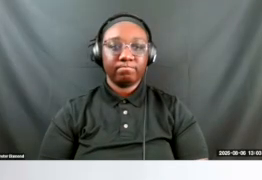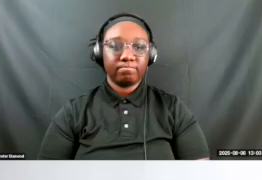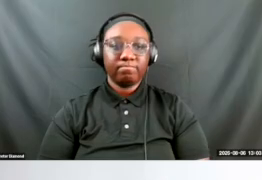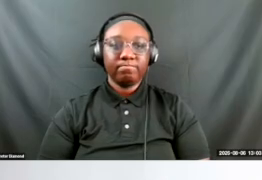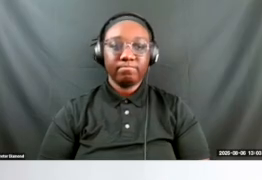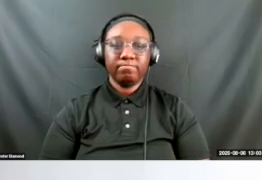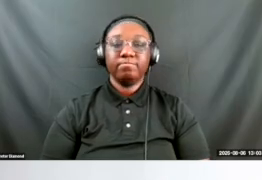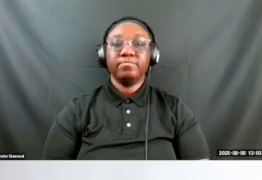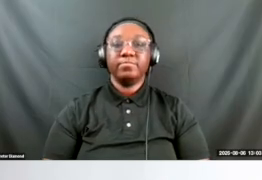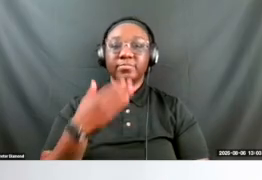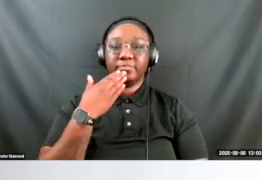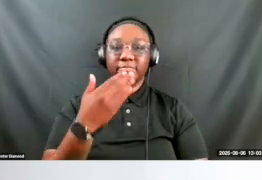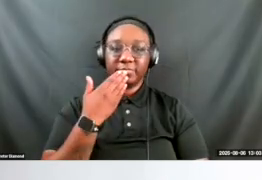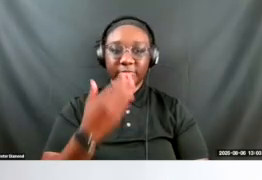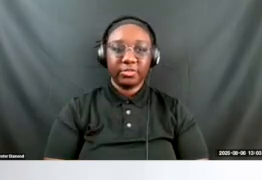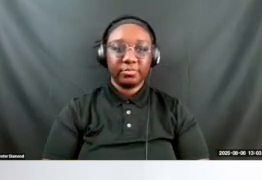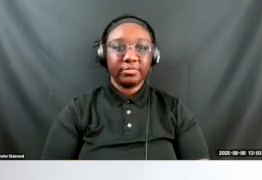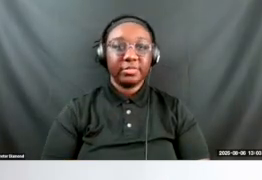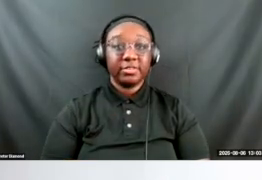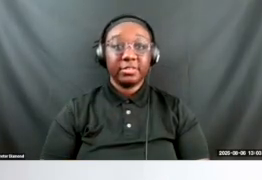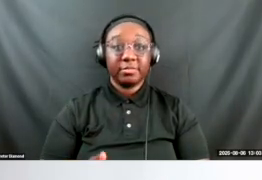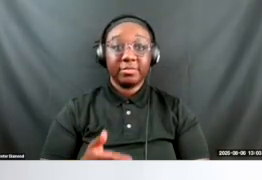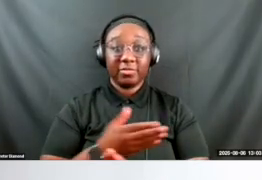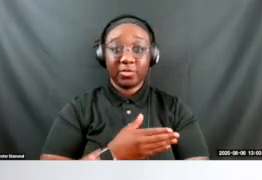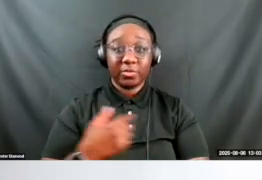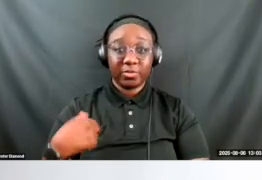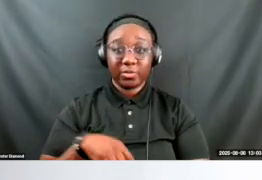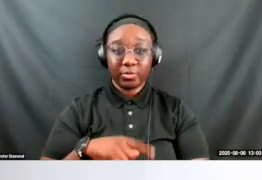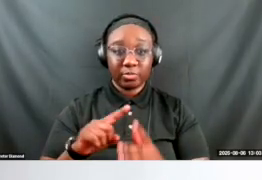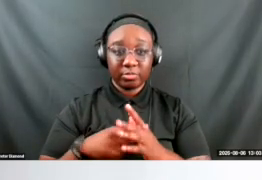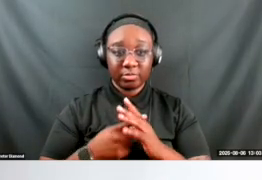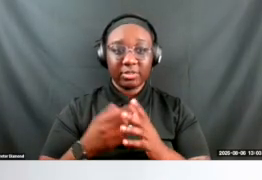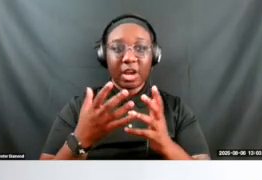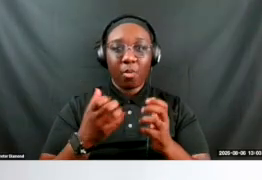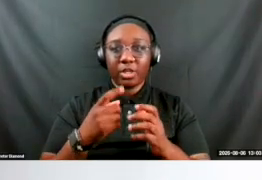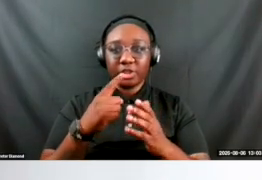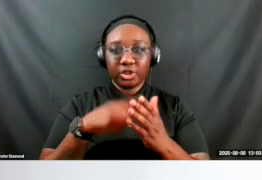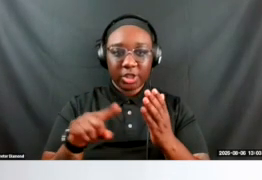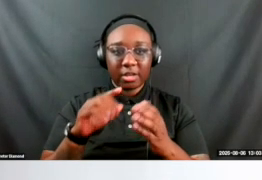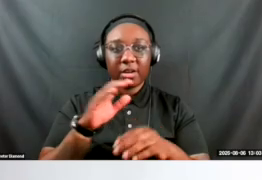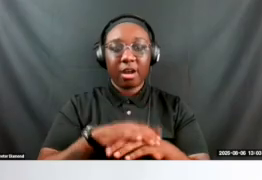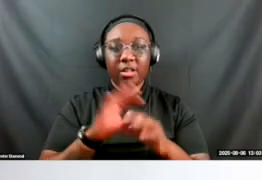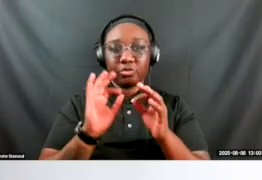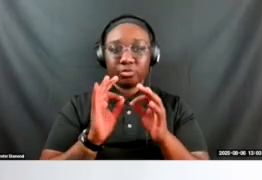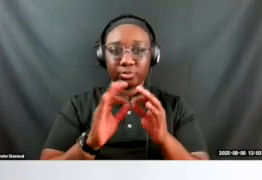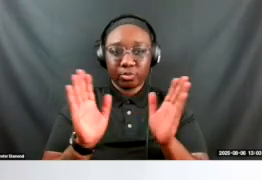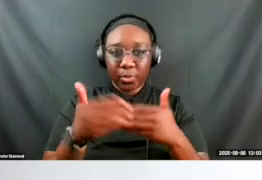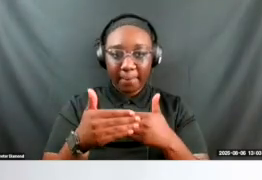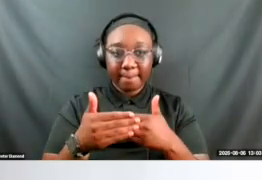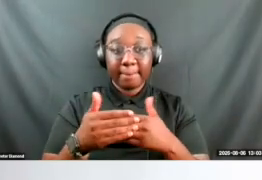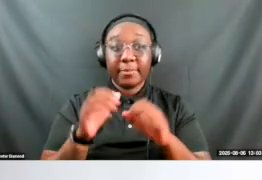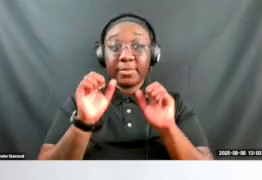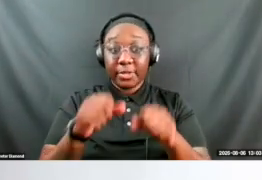Thank you, Heidi. Before we begin, I want to check on the interpretation rooms. Is everybody able to see and hear